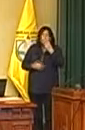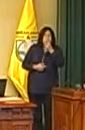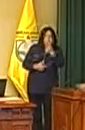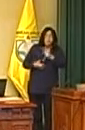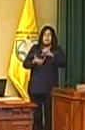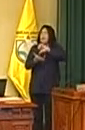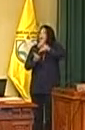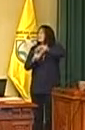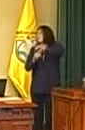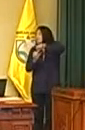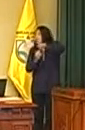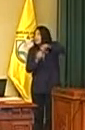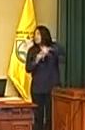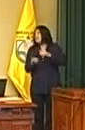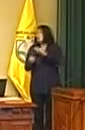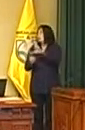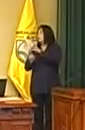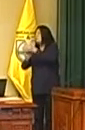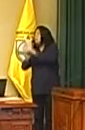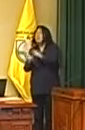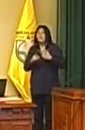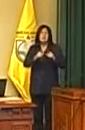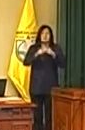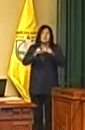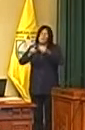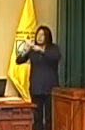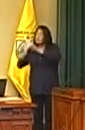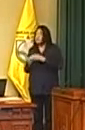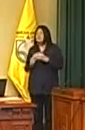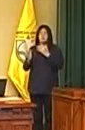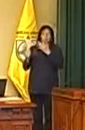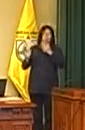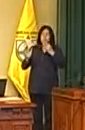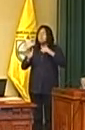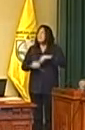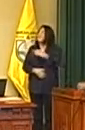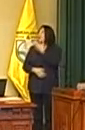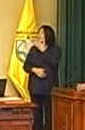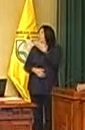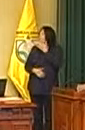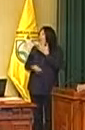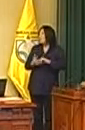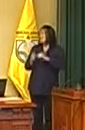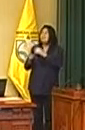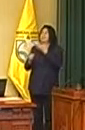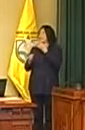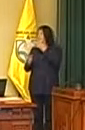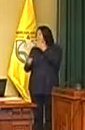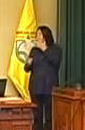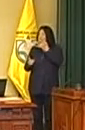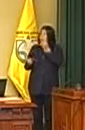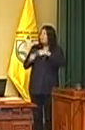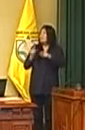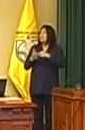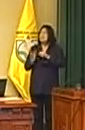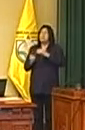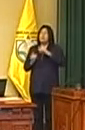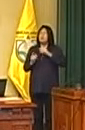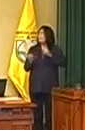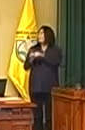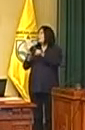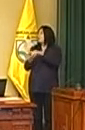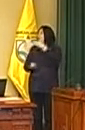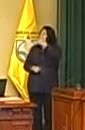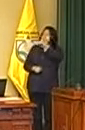y cultura. Una mezcla de colores y sabores y un viaje por el mundo en 12 horas y sin salir de Miraflores,